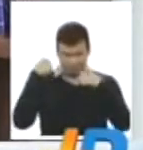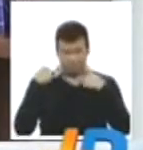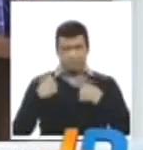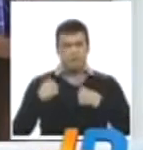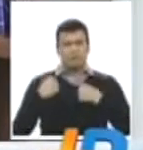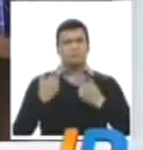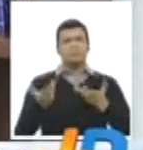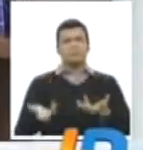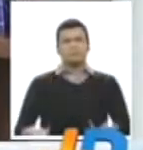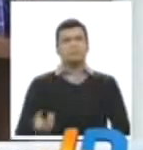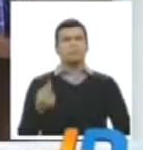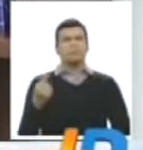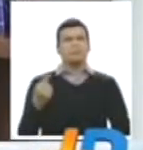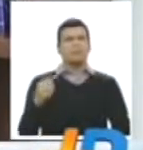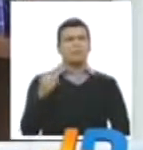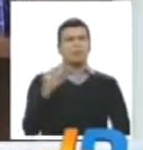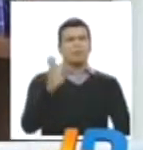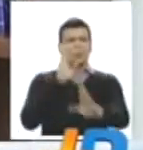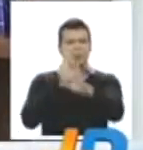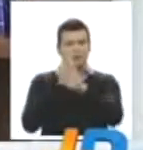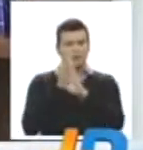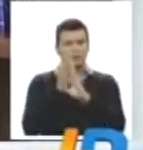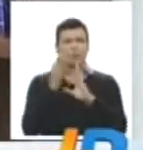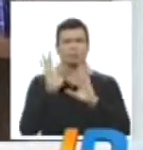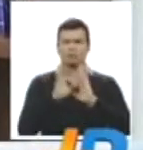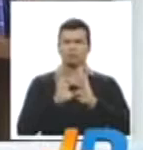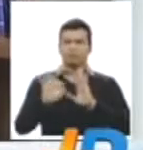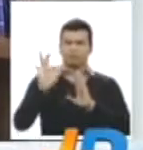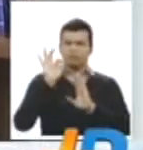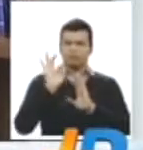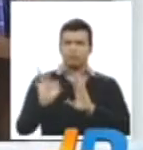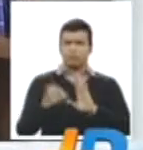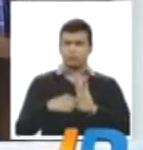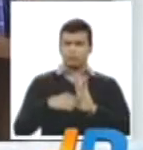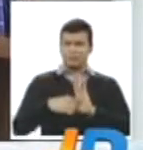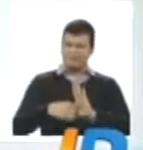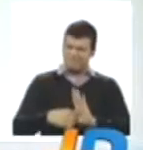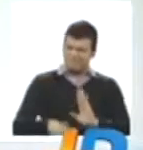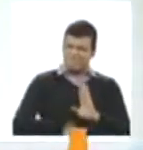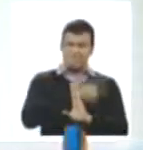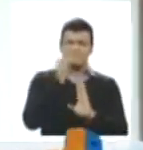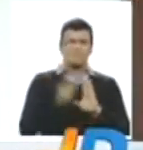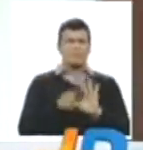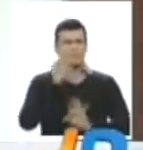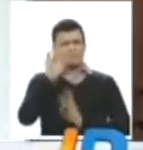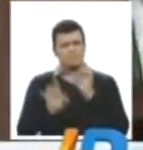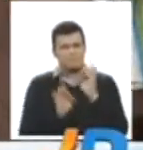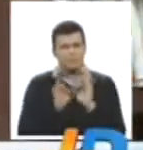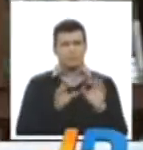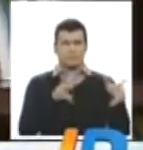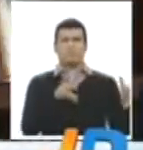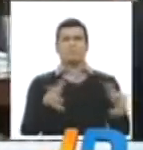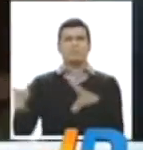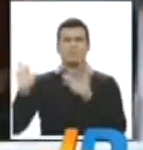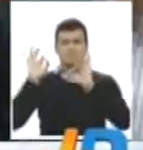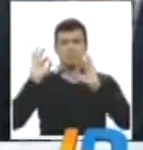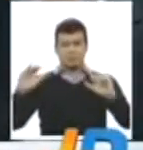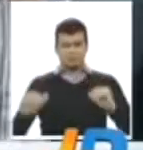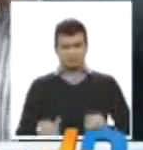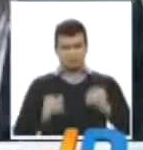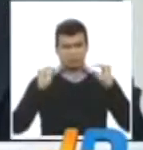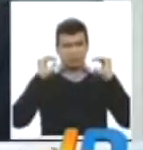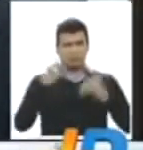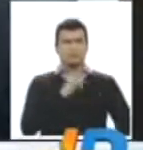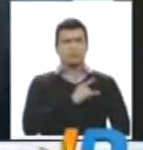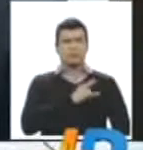fortalecimiento hacia lo que es todos los objetivos de calidad de excelencia en la calidad de la educación superior que está impartiendo